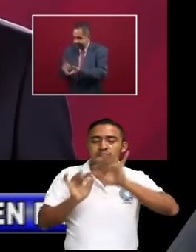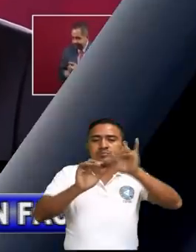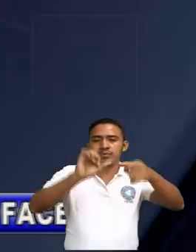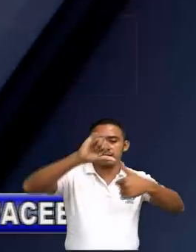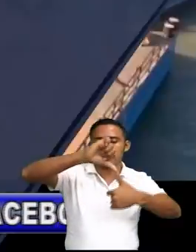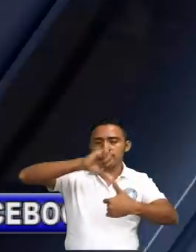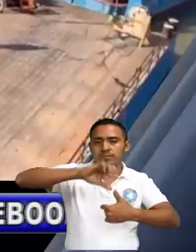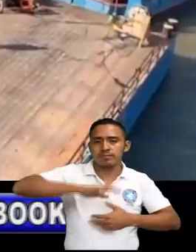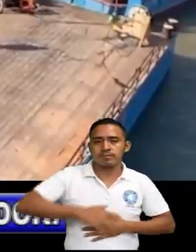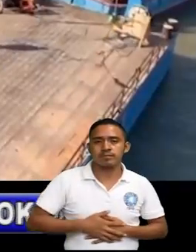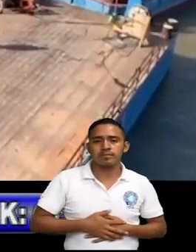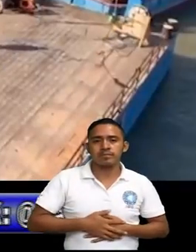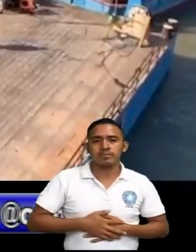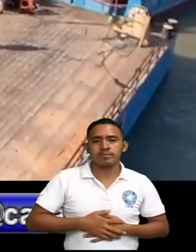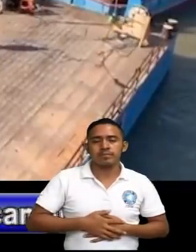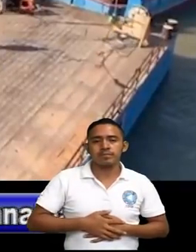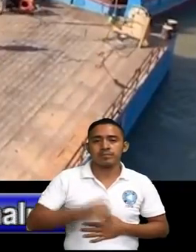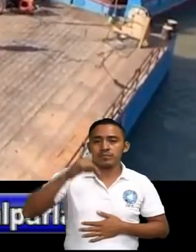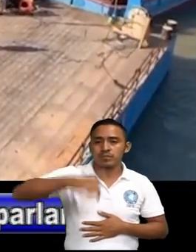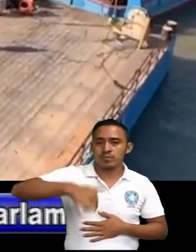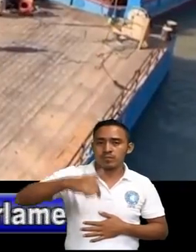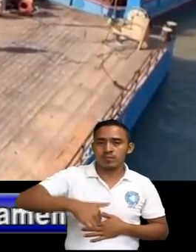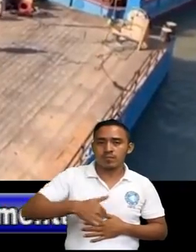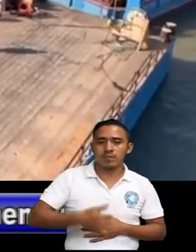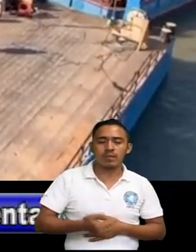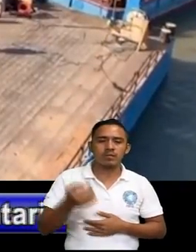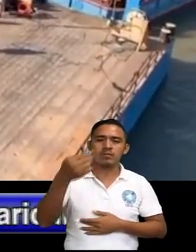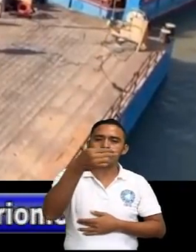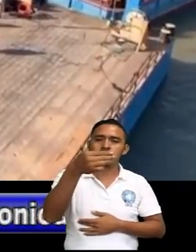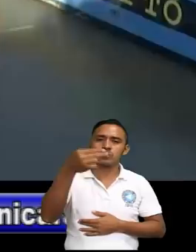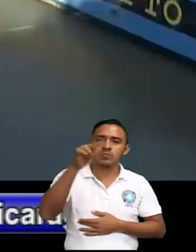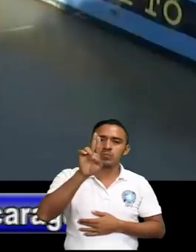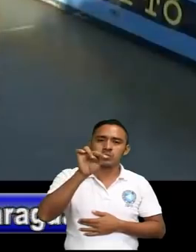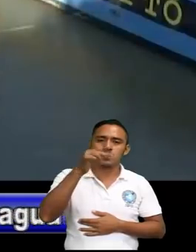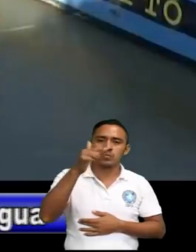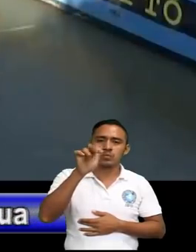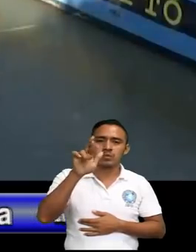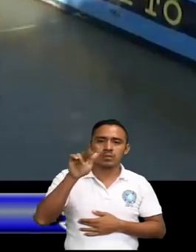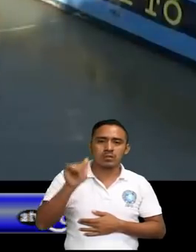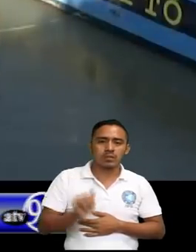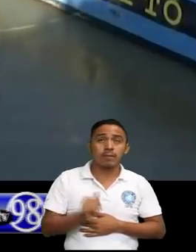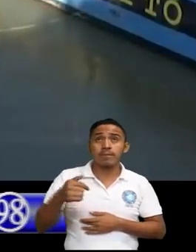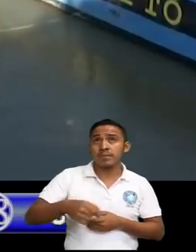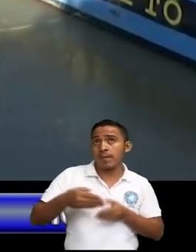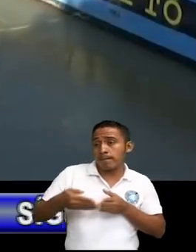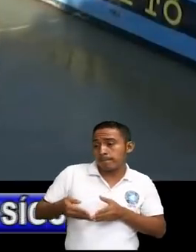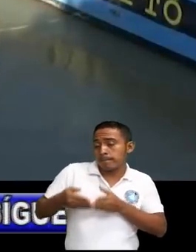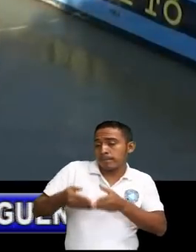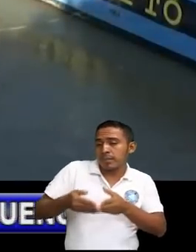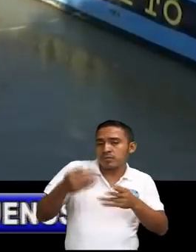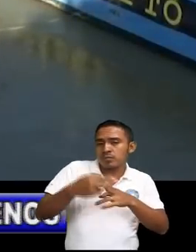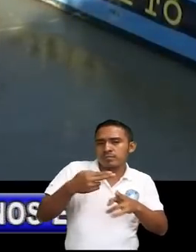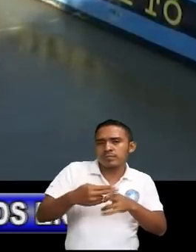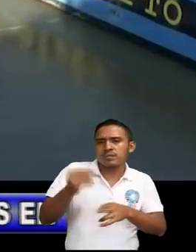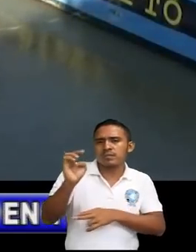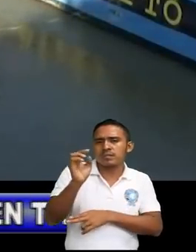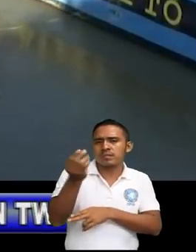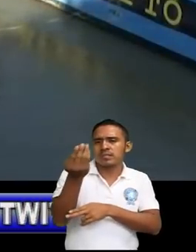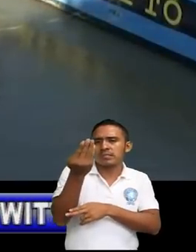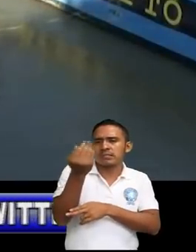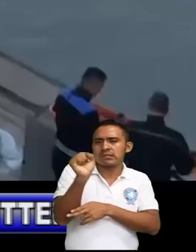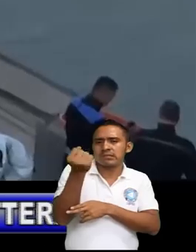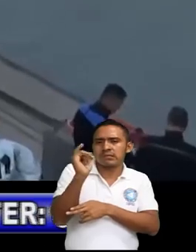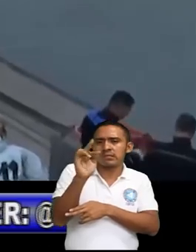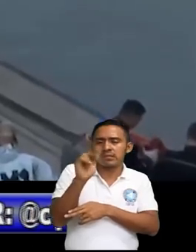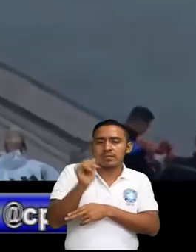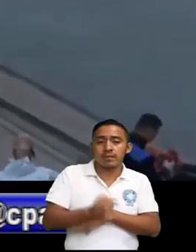Central. Hoy las autoridades húngaras lograron poner a flote el barco turístico Sirena, hundido el pasado 29 de